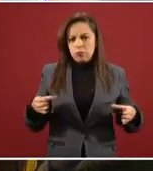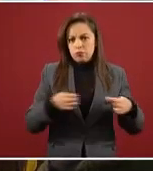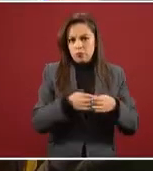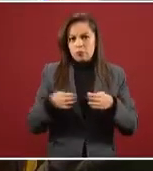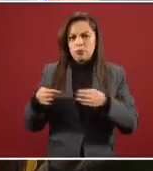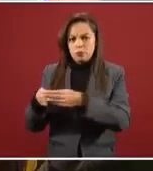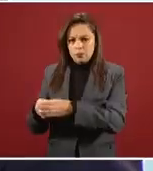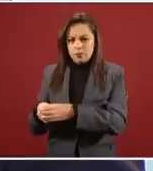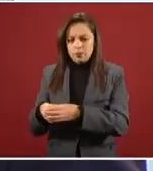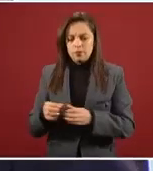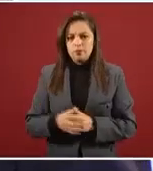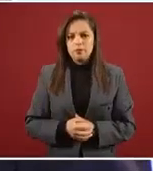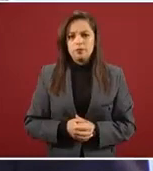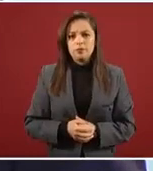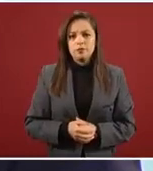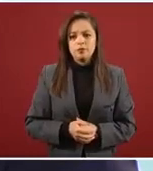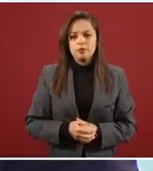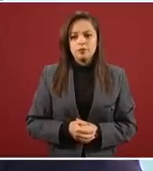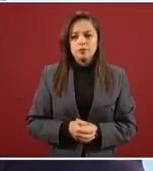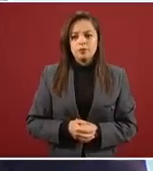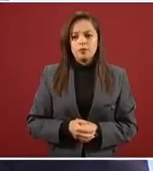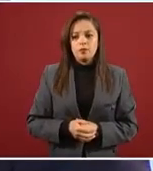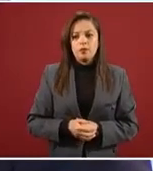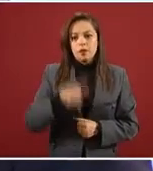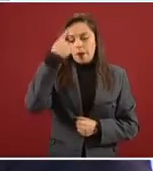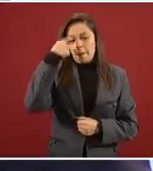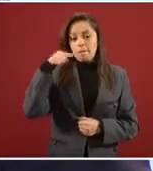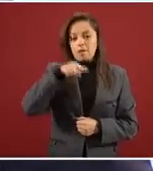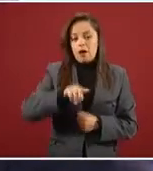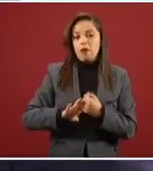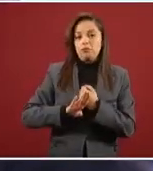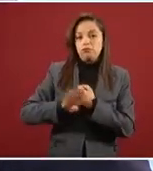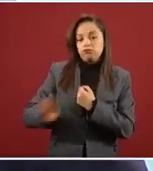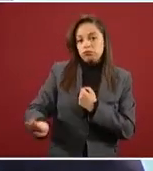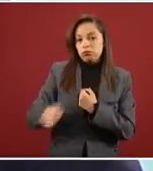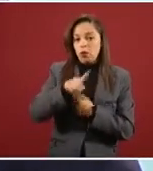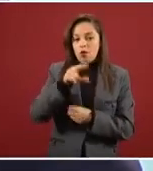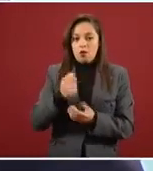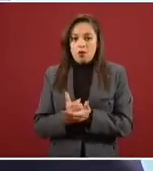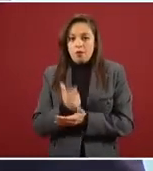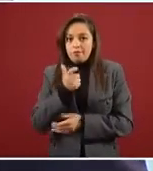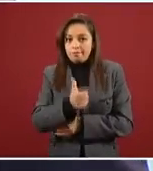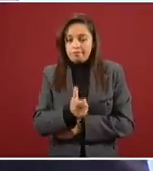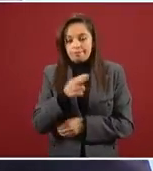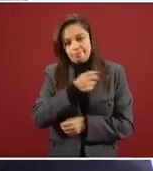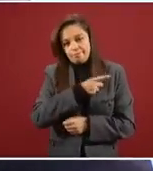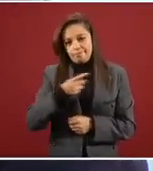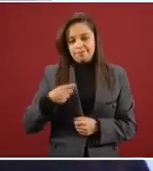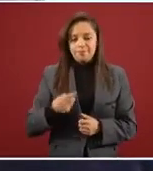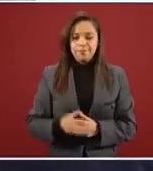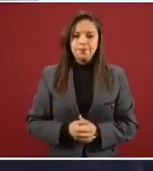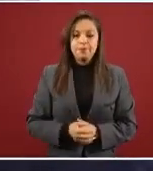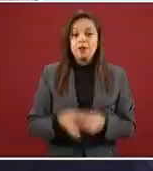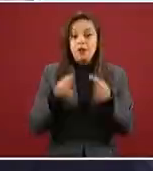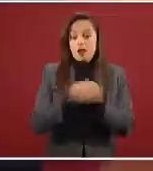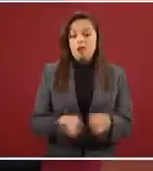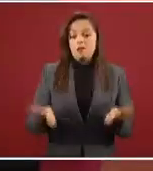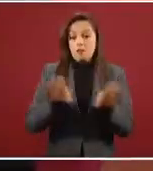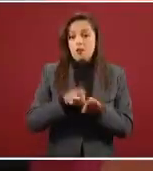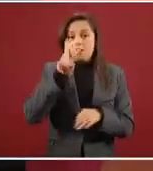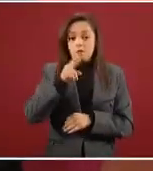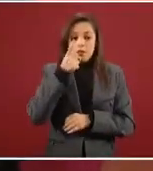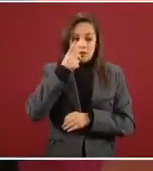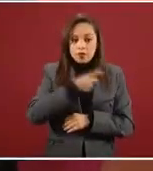actividad, sino como parte de esquemas de evasión de contribuciones. También creemos que es muy importante decírselo a los